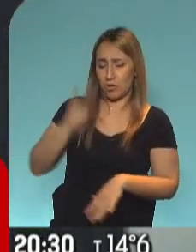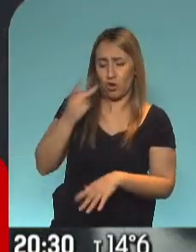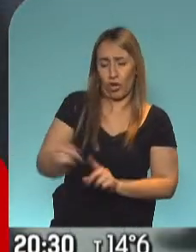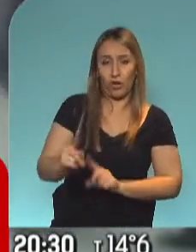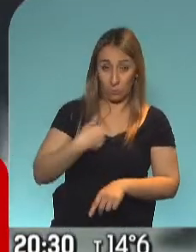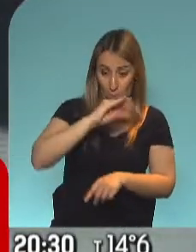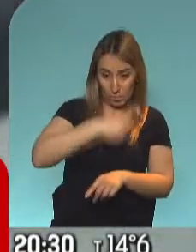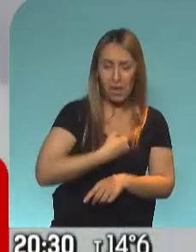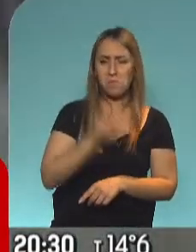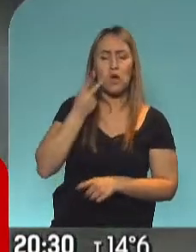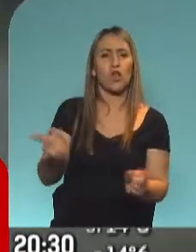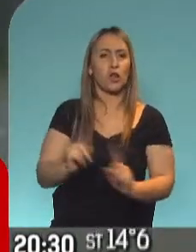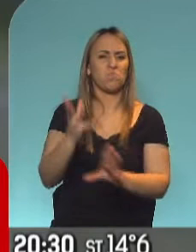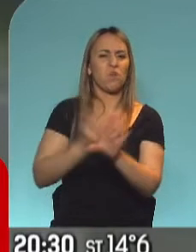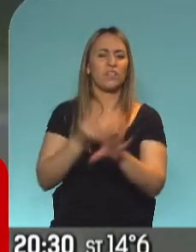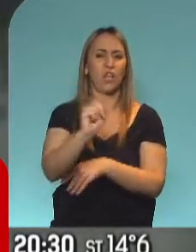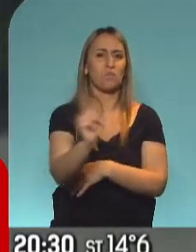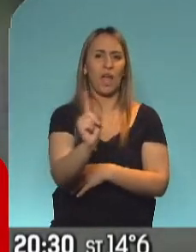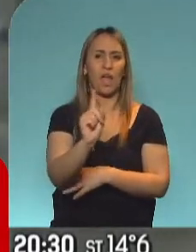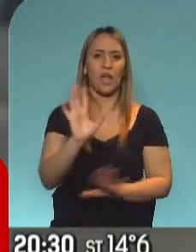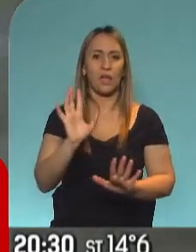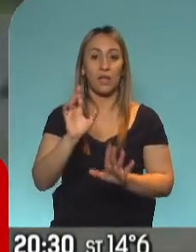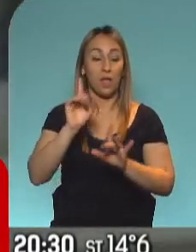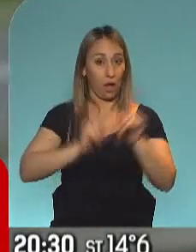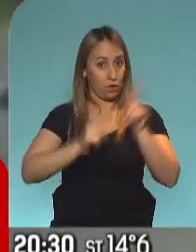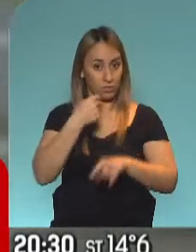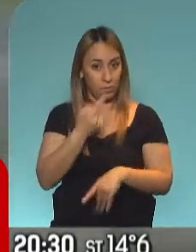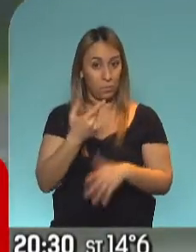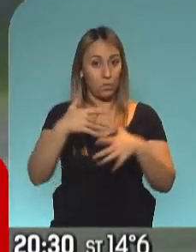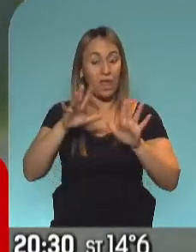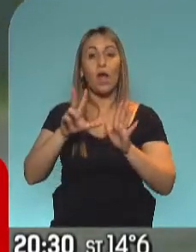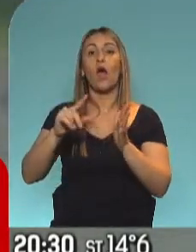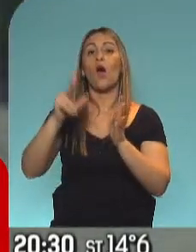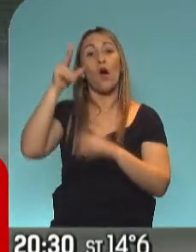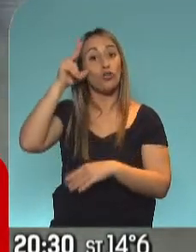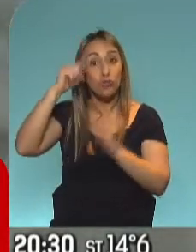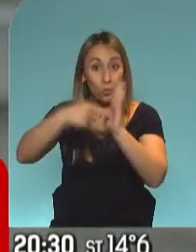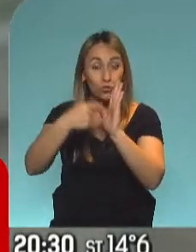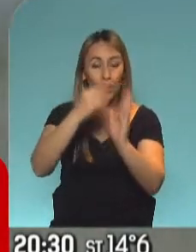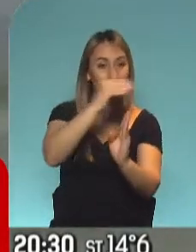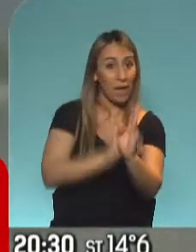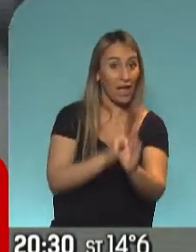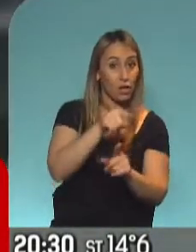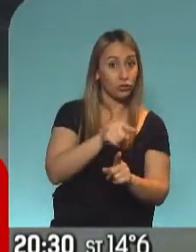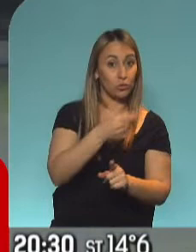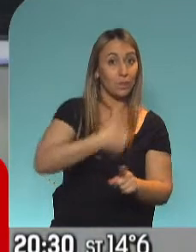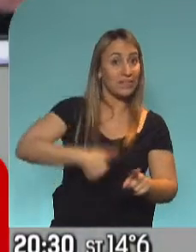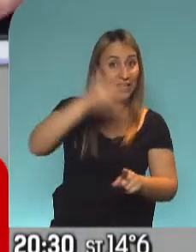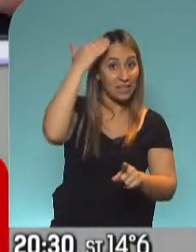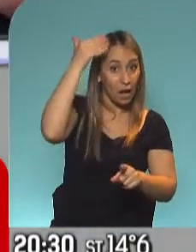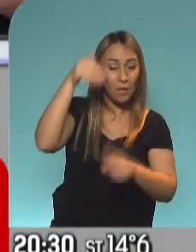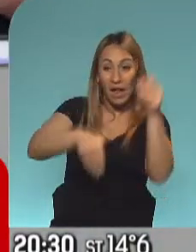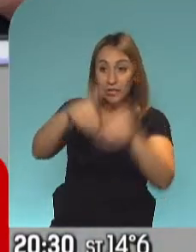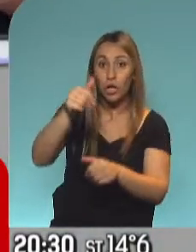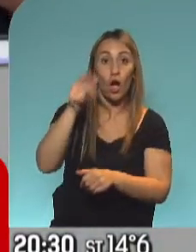derrota, efectivamente que saquen, de hecho se están hablando de 8 puntos por debajo, podría quedar el presidente Trump en